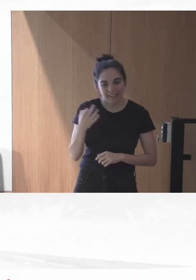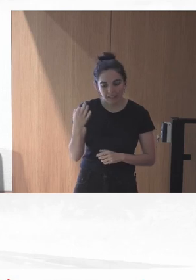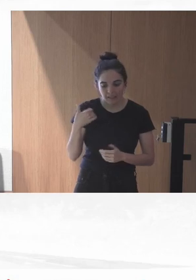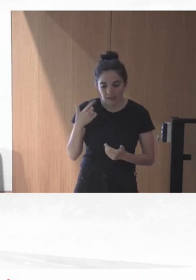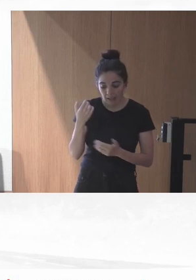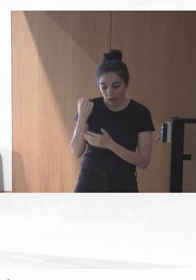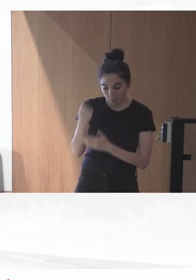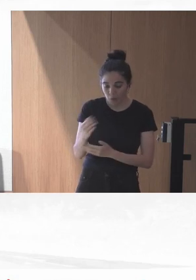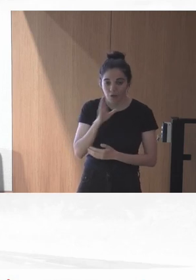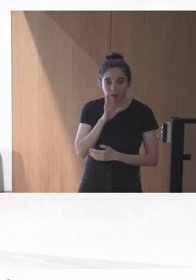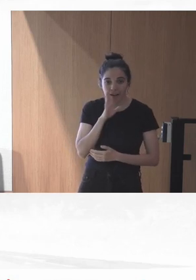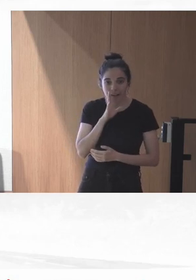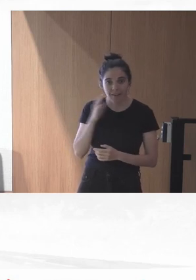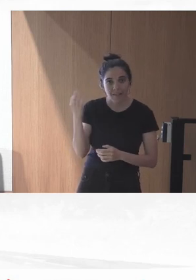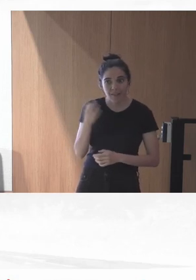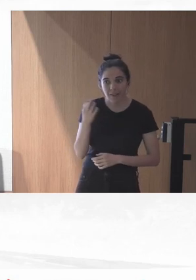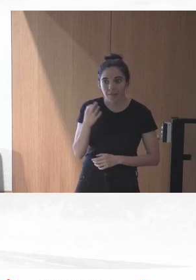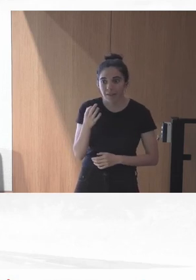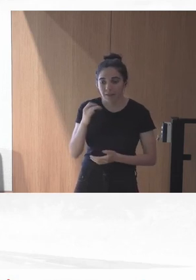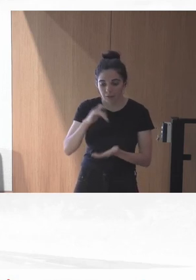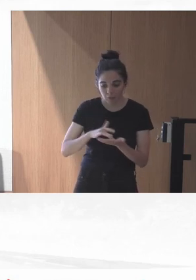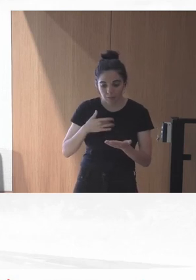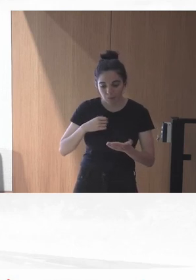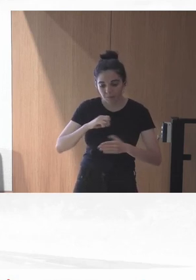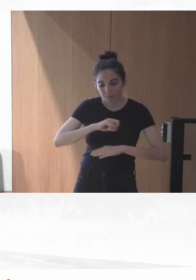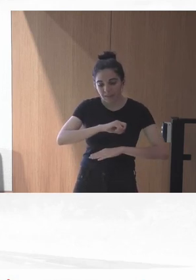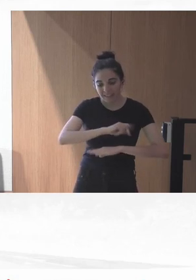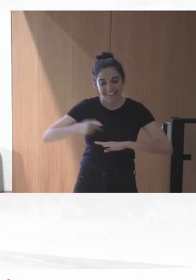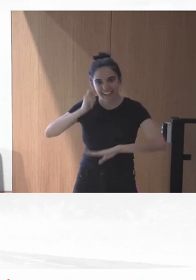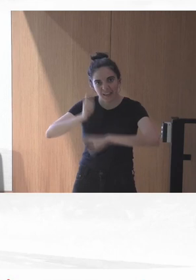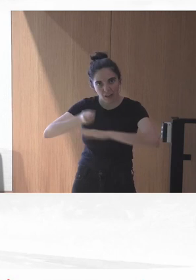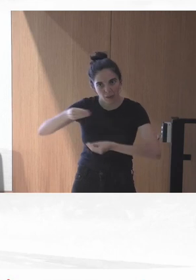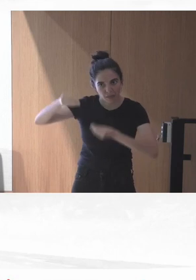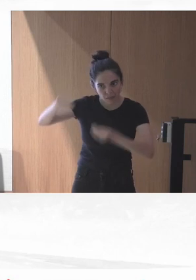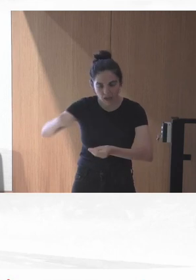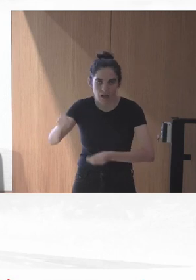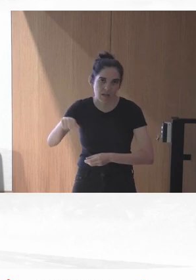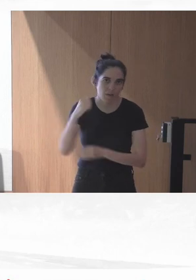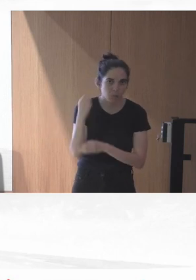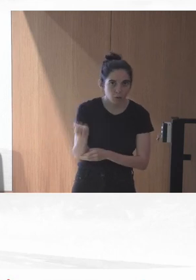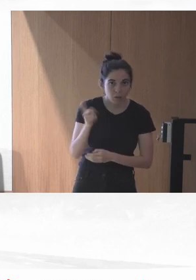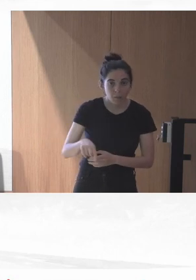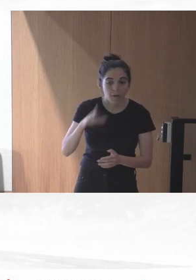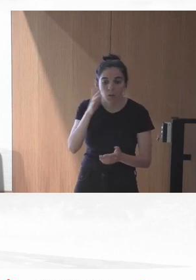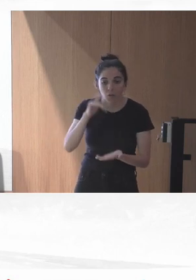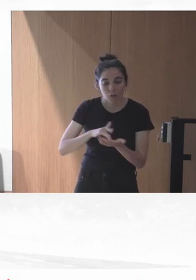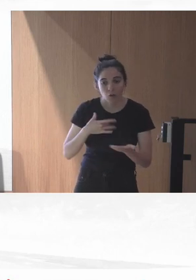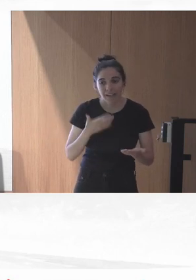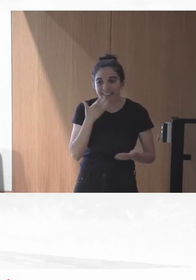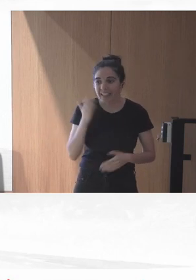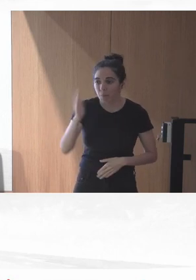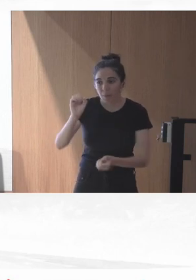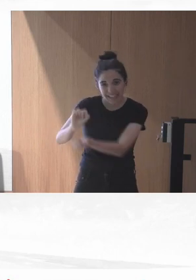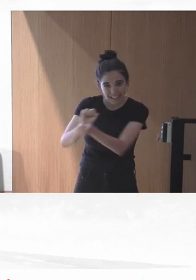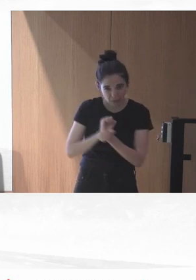el momento de que se entrega la sentencia a la persona. Porque, sobre todo en ámbito penitenciario, la sentencia llega a los días de